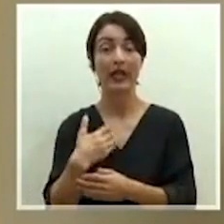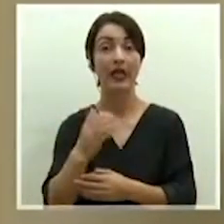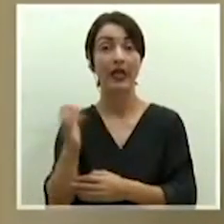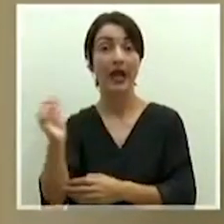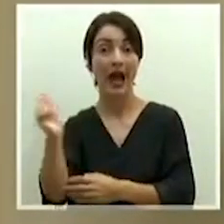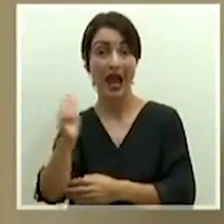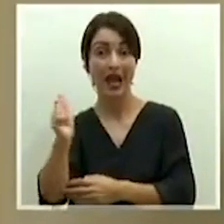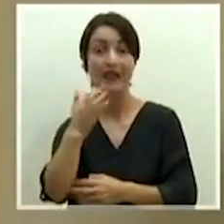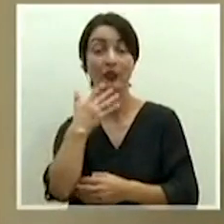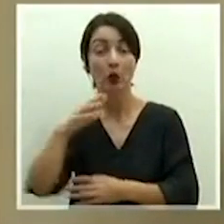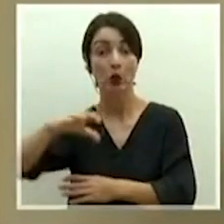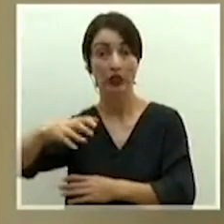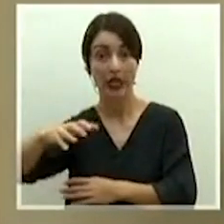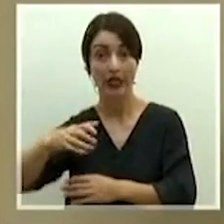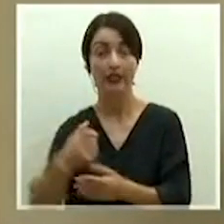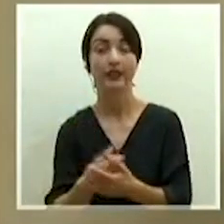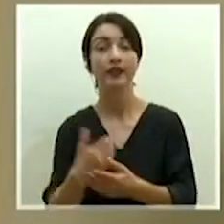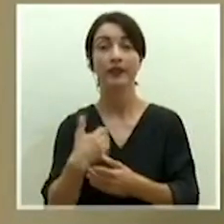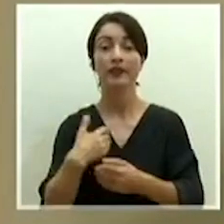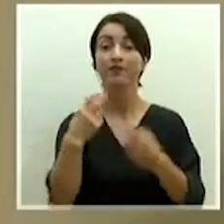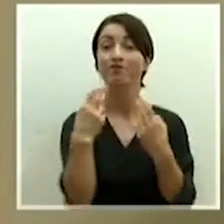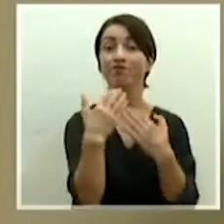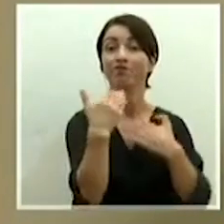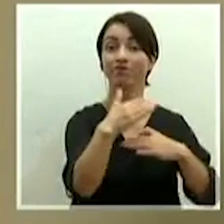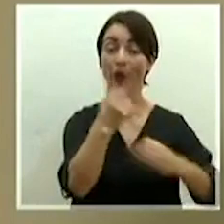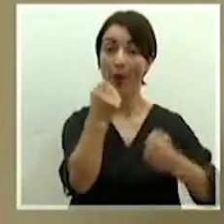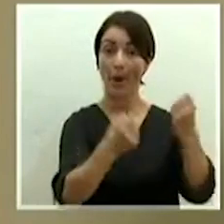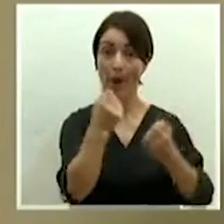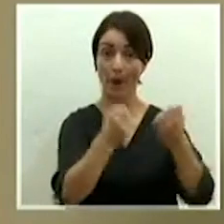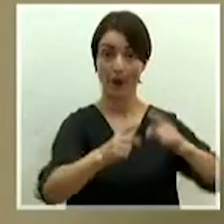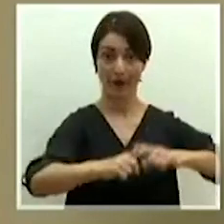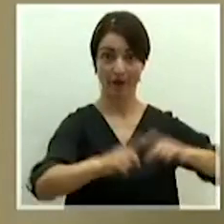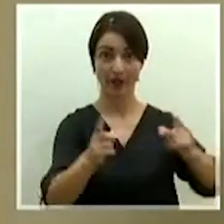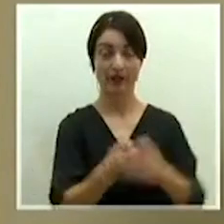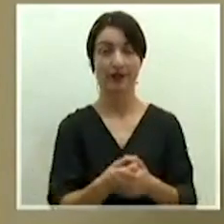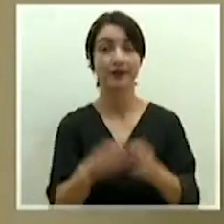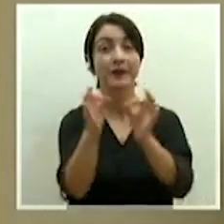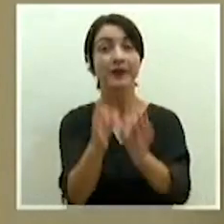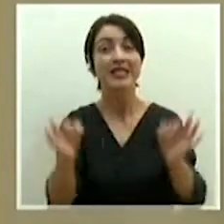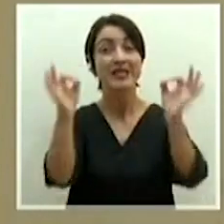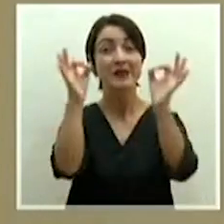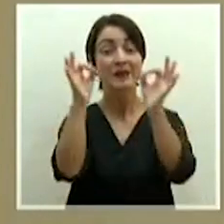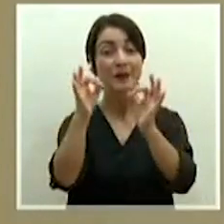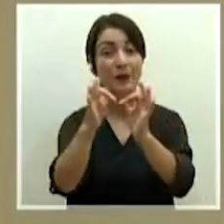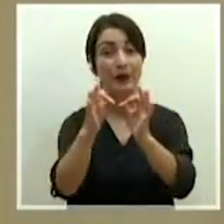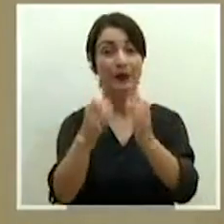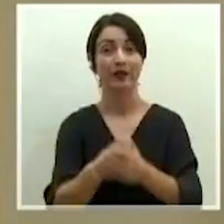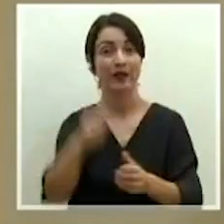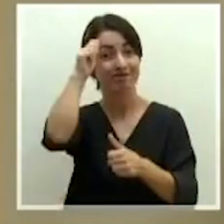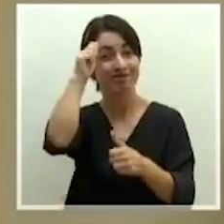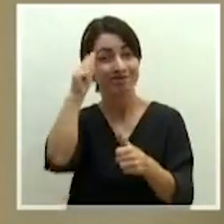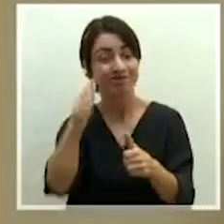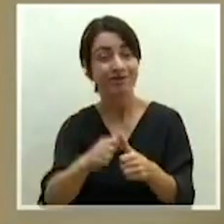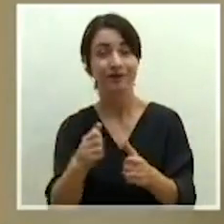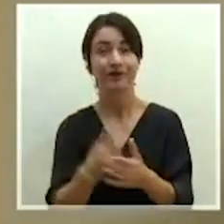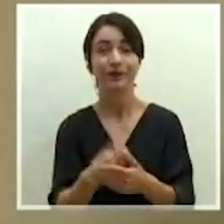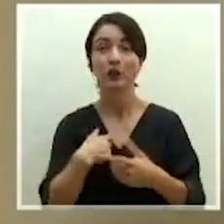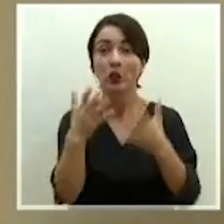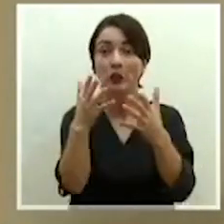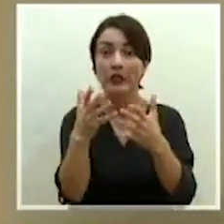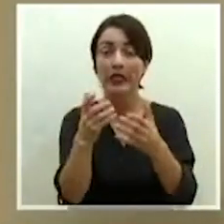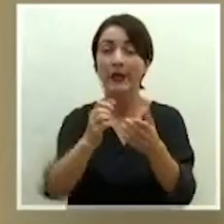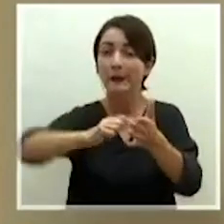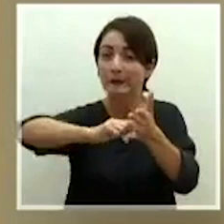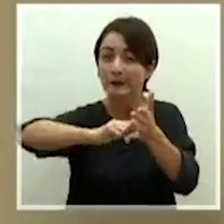y aquellos que tienen restricción vehicular diferenciada. Es importante mencionar, y quiero ser muy enfático en esto,